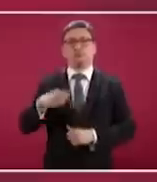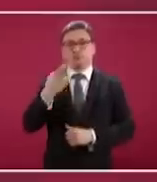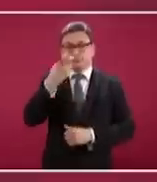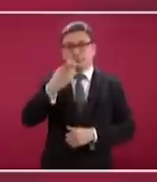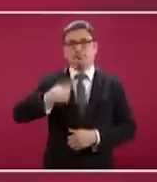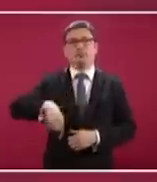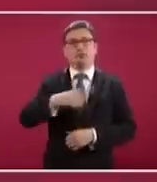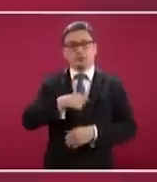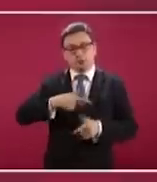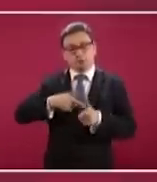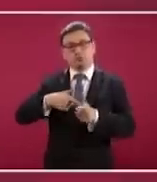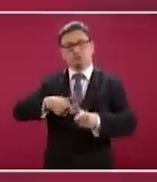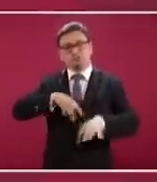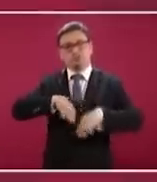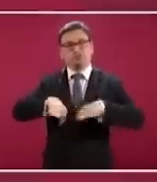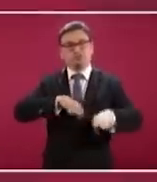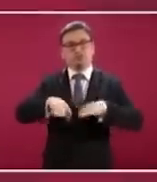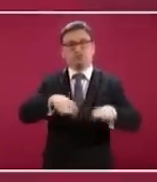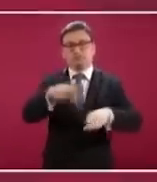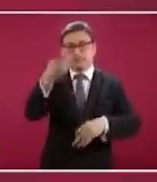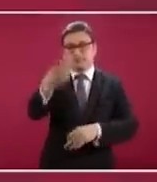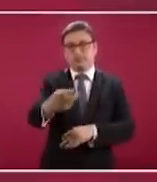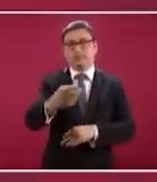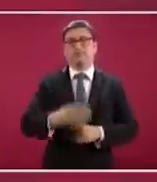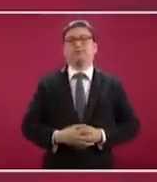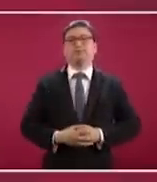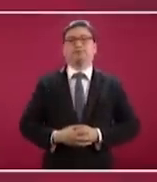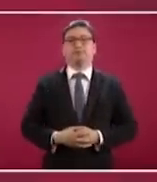permanentemente trabajando en eso. Y